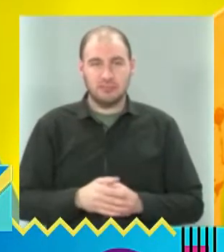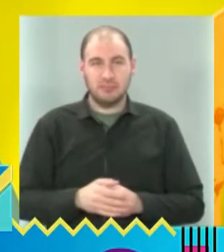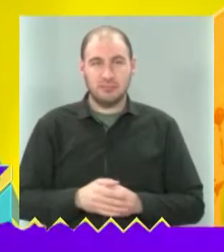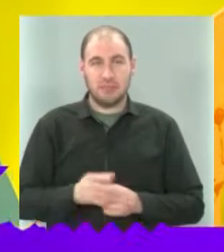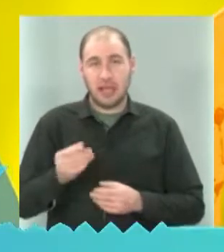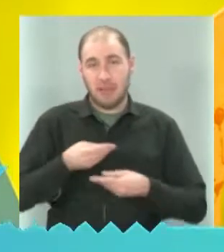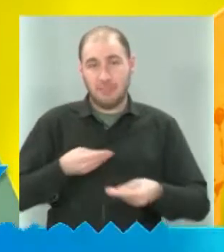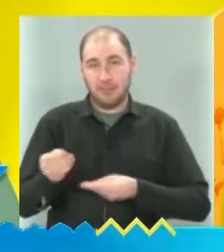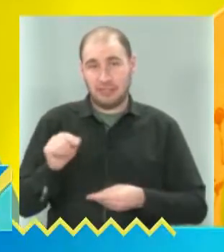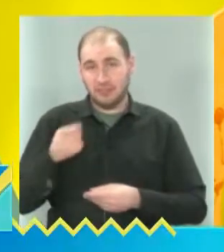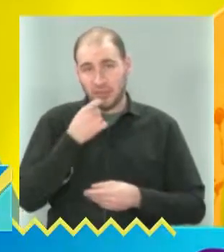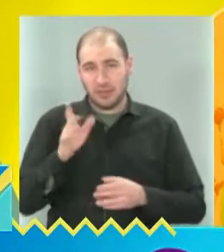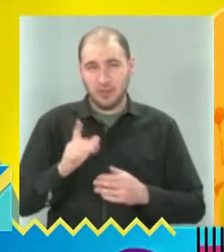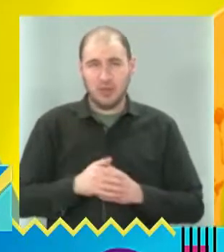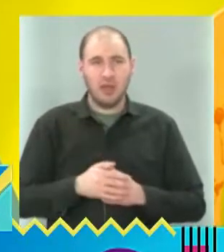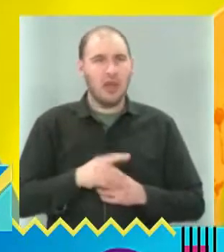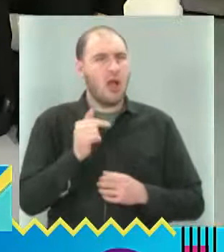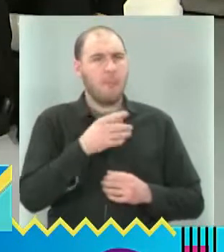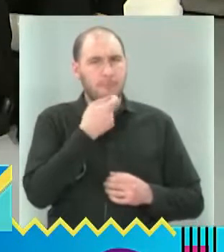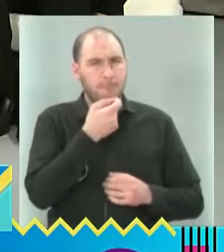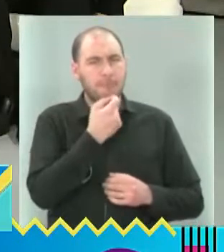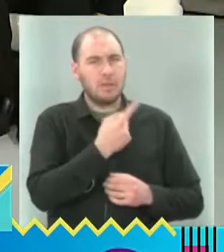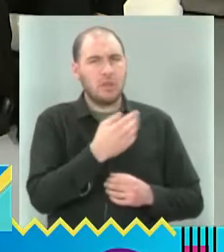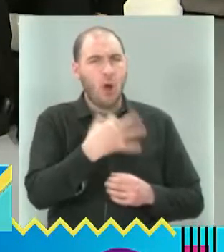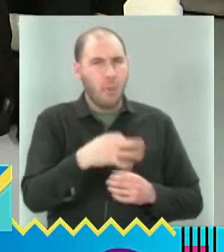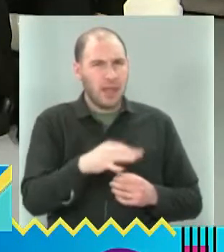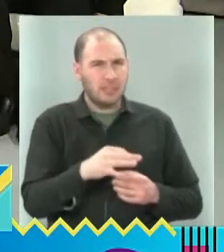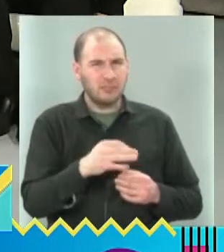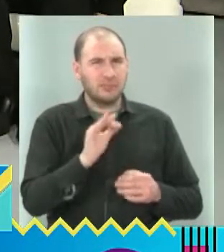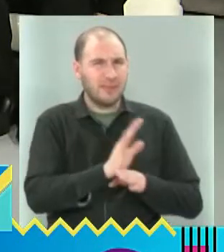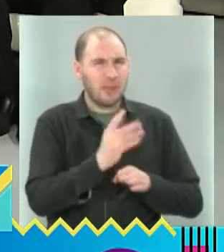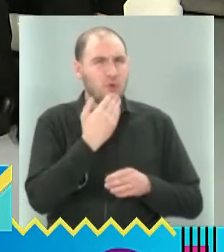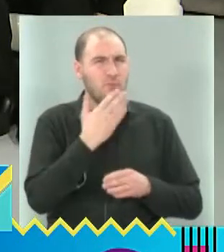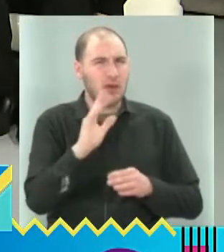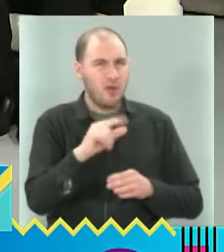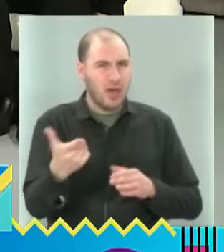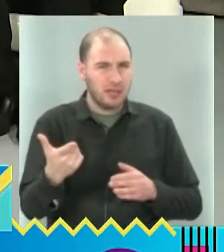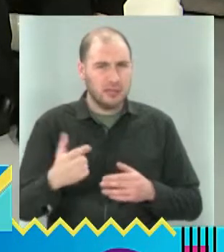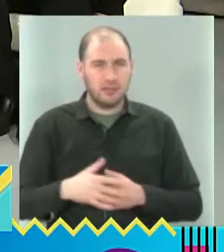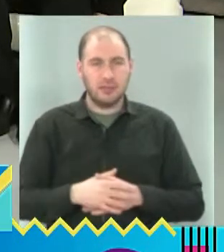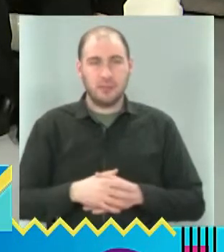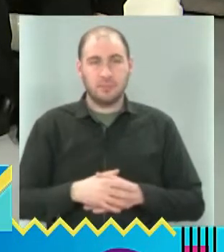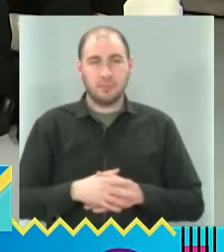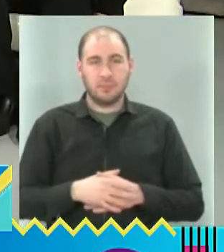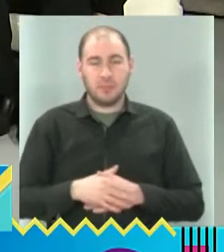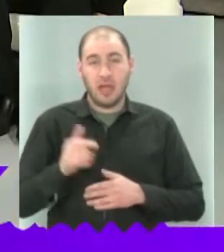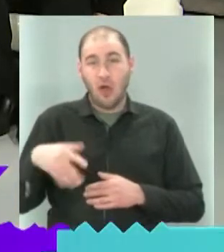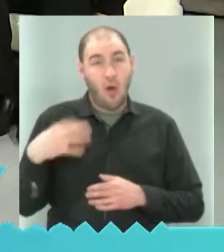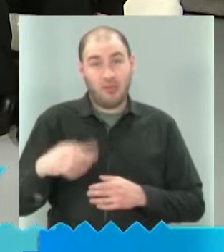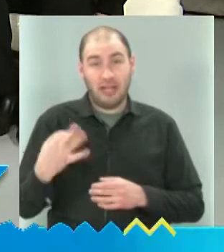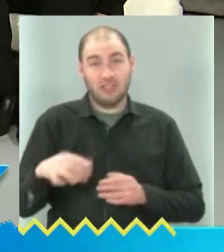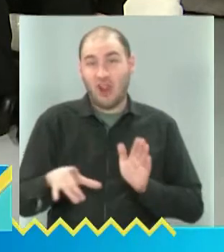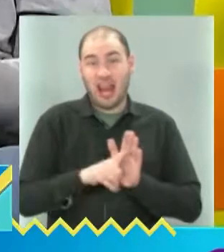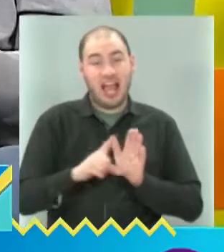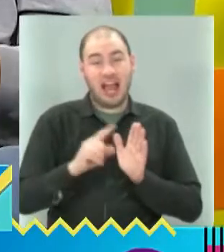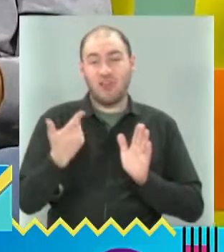tiene la empresa, por ejemplo. Y que no esté obligado, perdón, ¿significa que no lo cumple? O sea, no existe la obligación